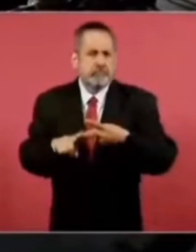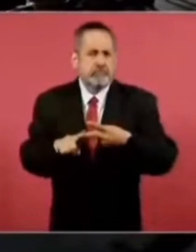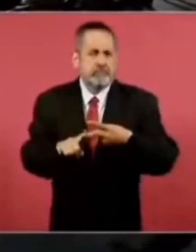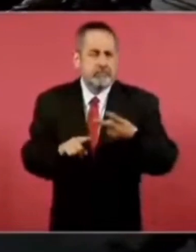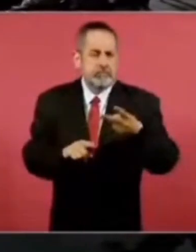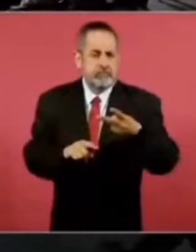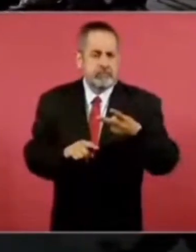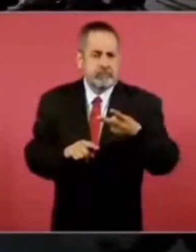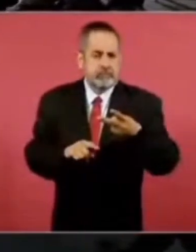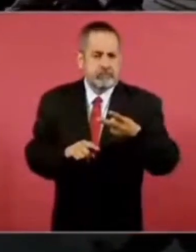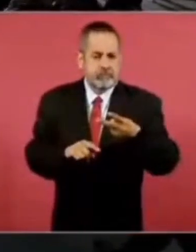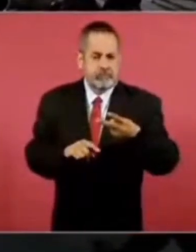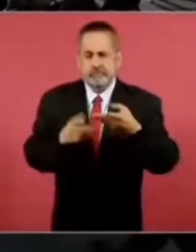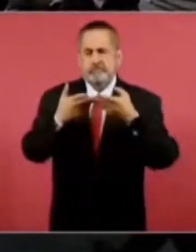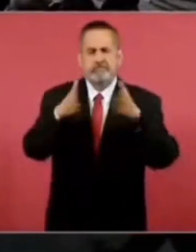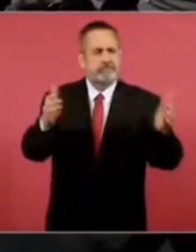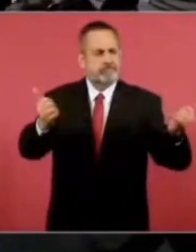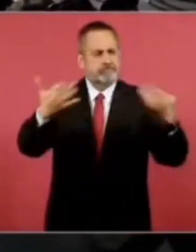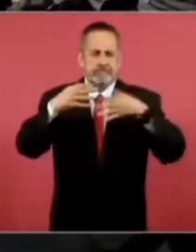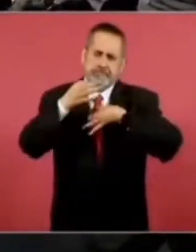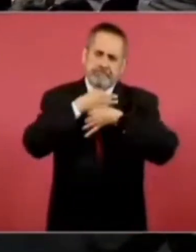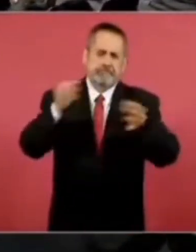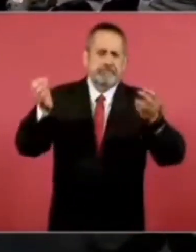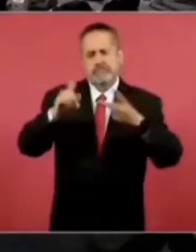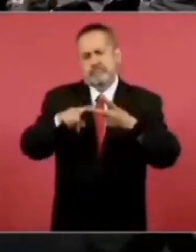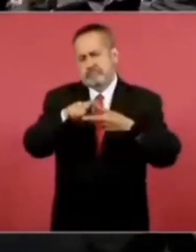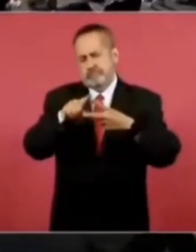y las abiertas.